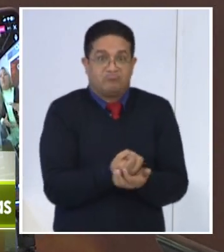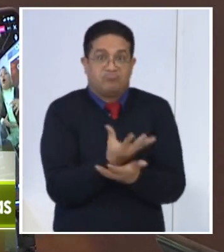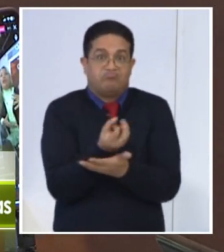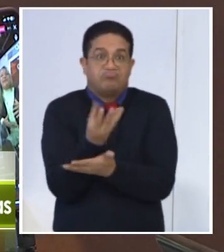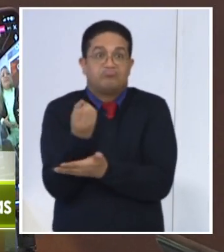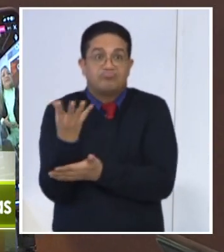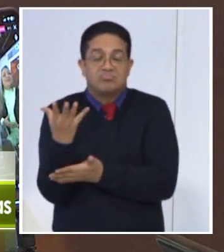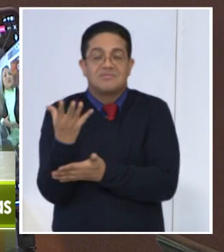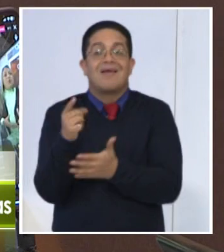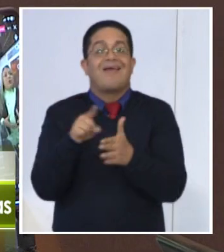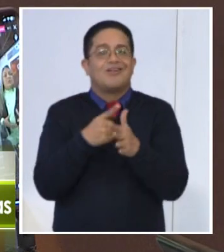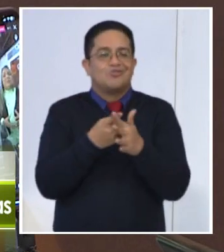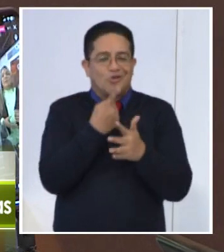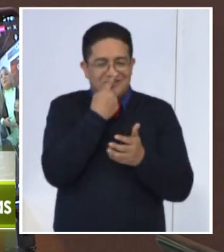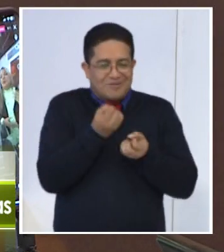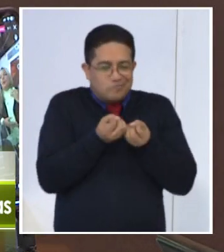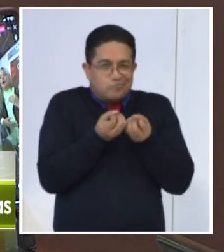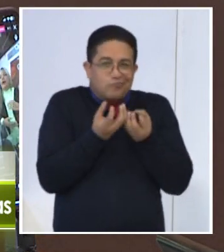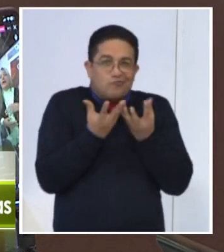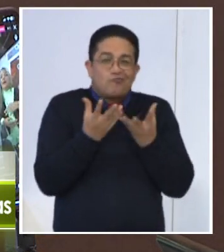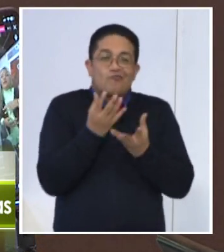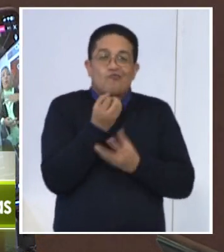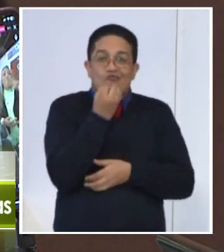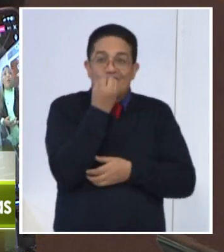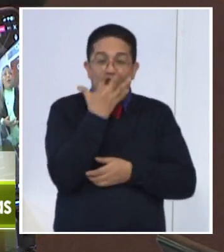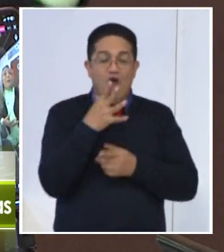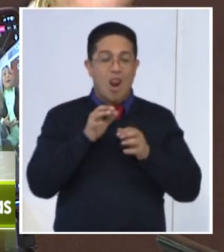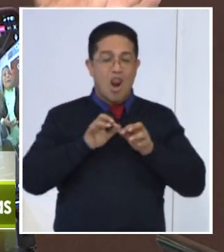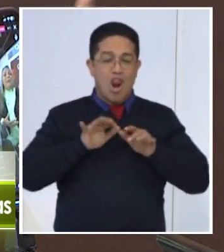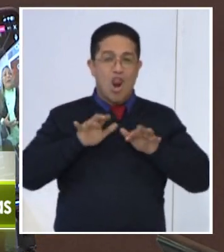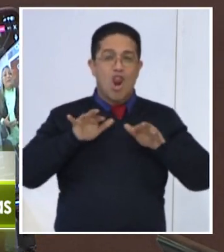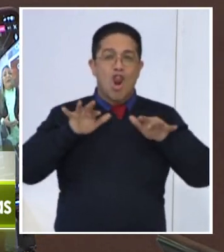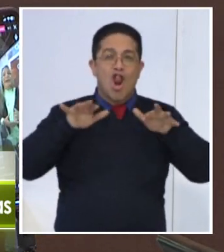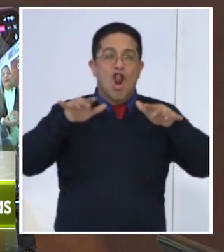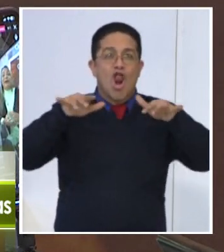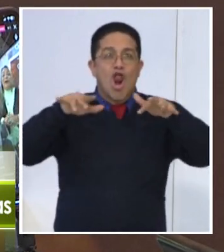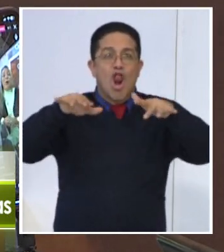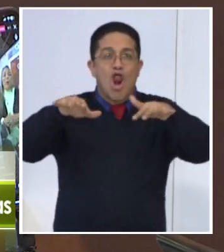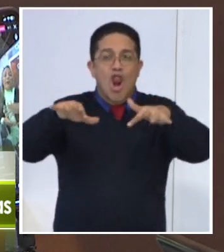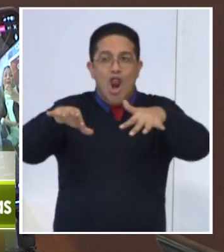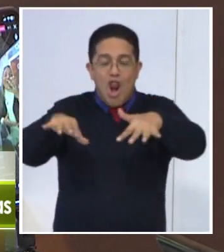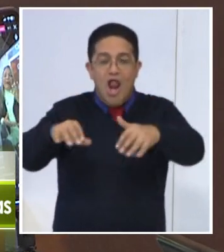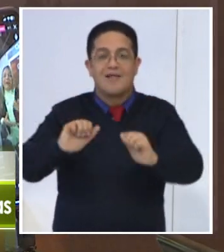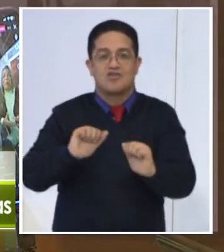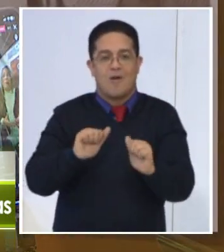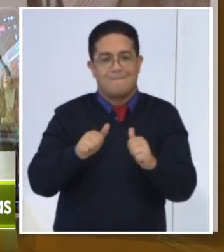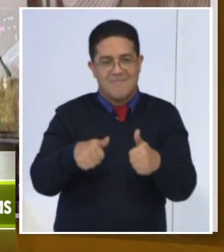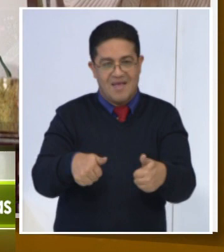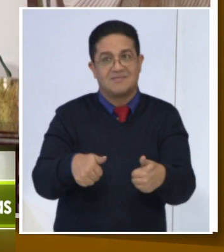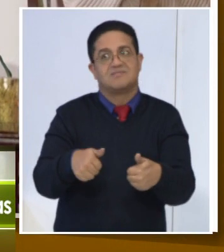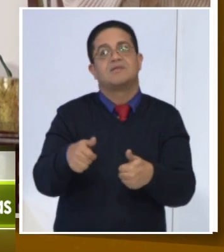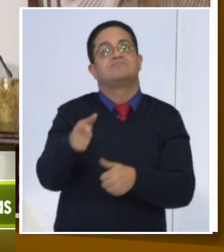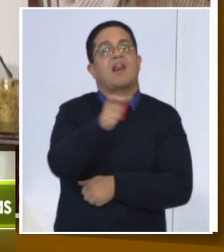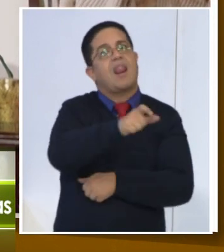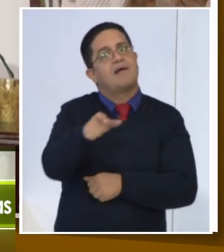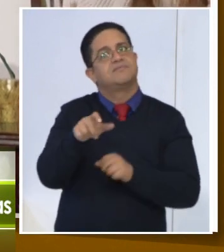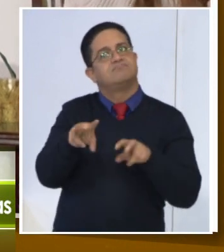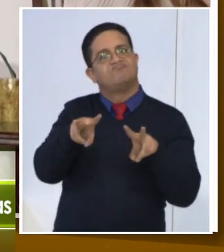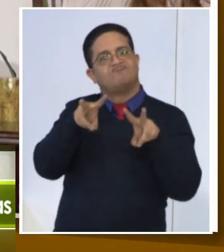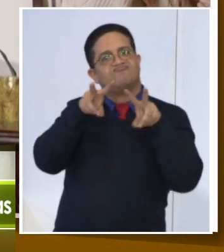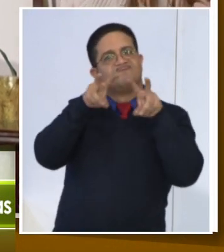su polinización, sus esporas van al ambiente y obviamente que al respirarlas,